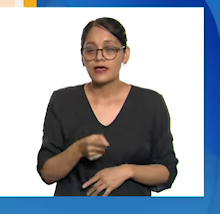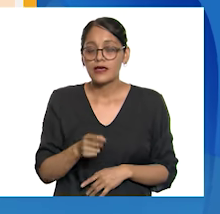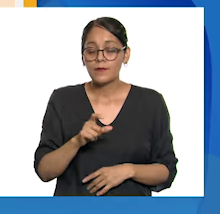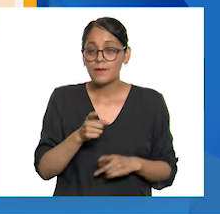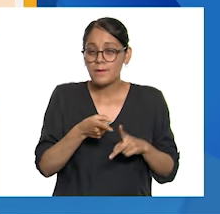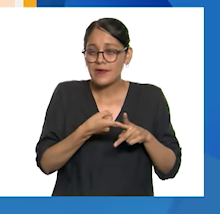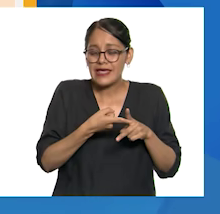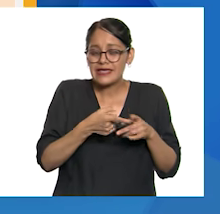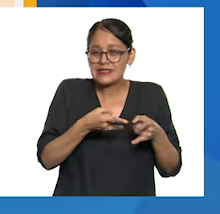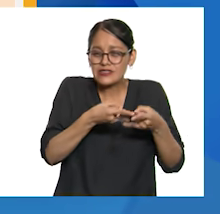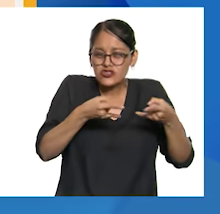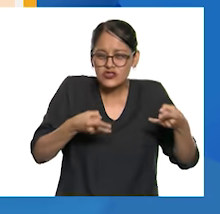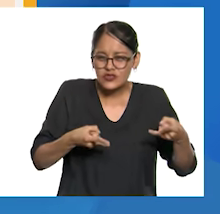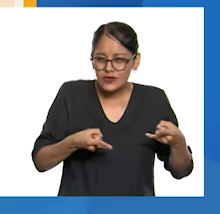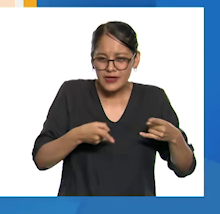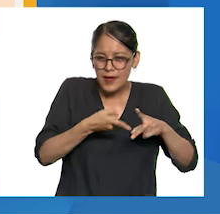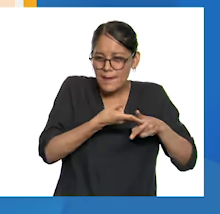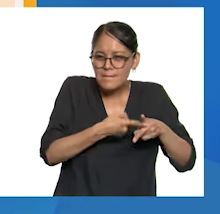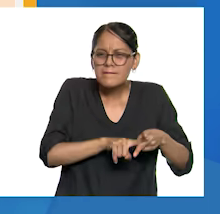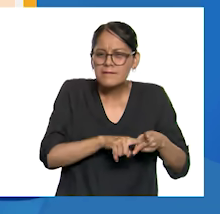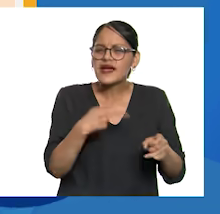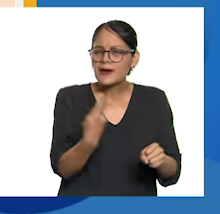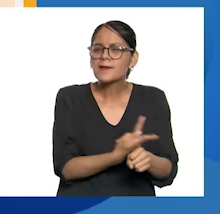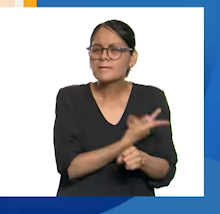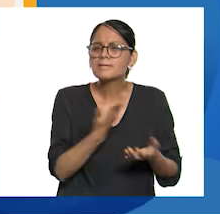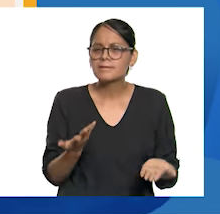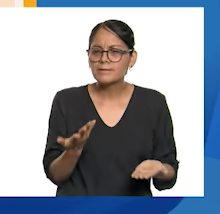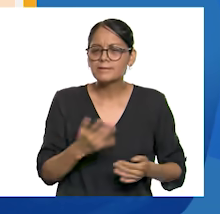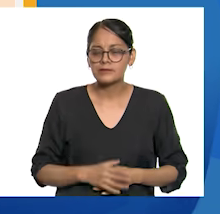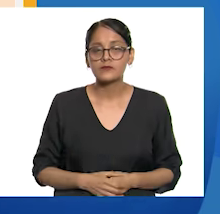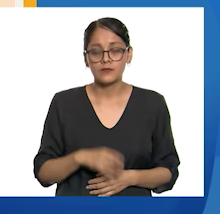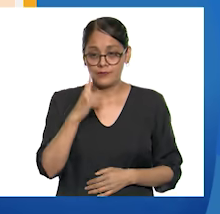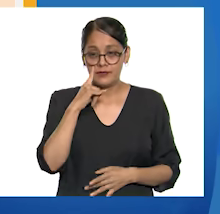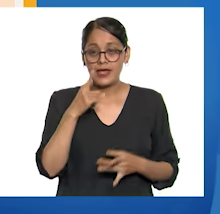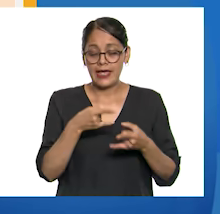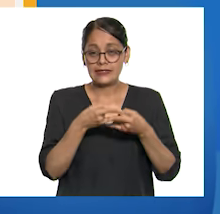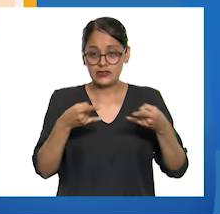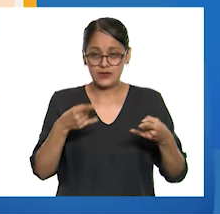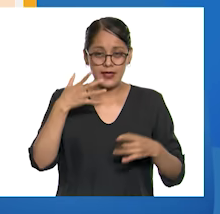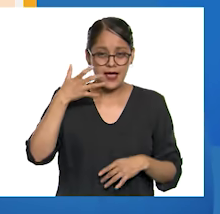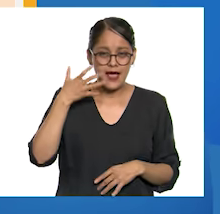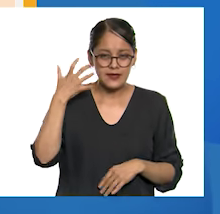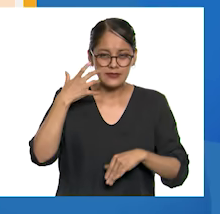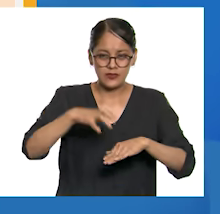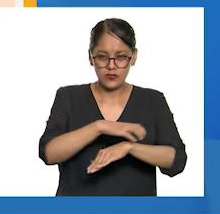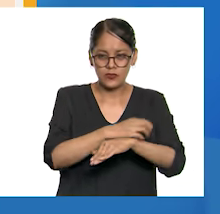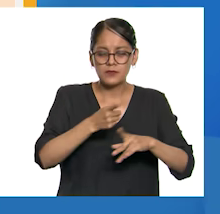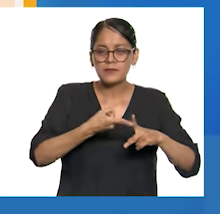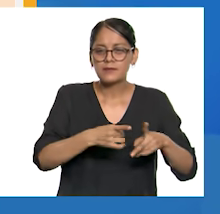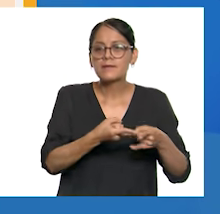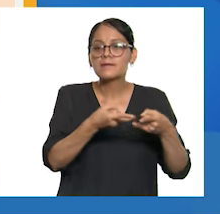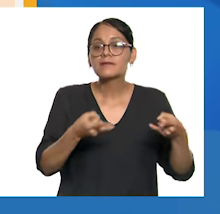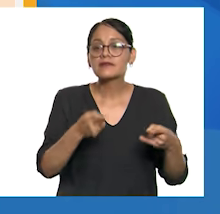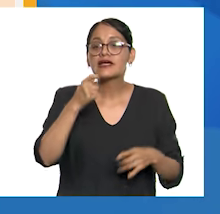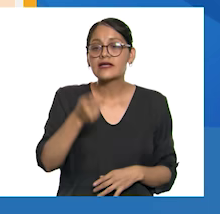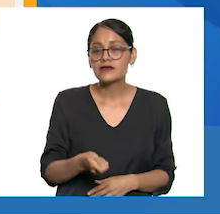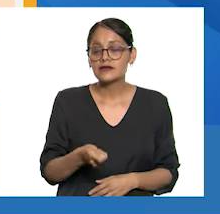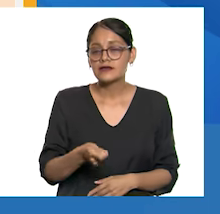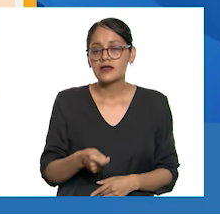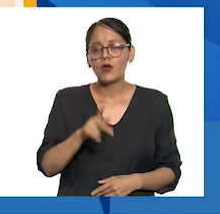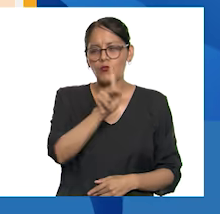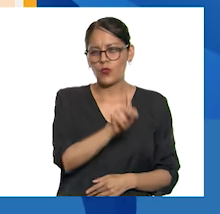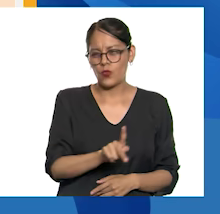de la historia del gato con botas? Ah, pues al principio de la historia del gato con botas vemos que en un